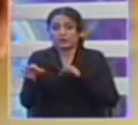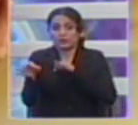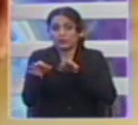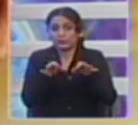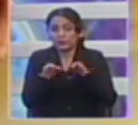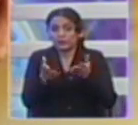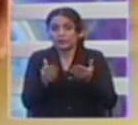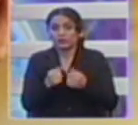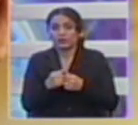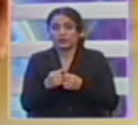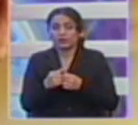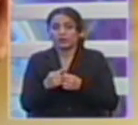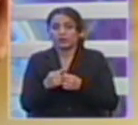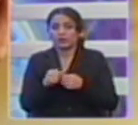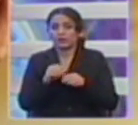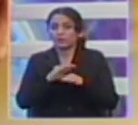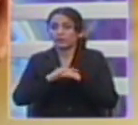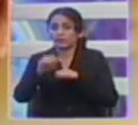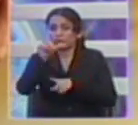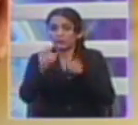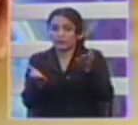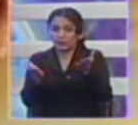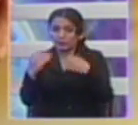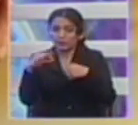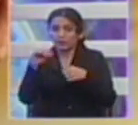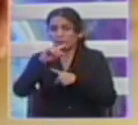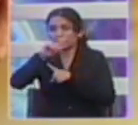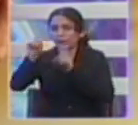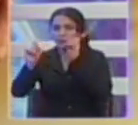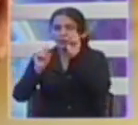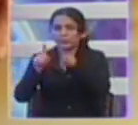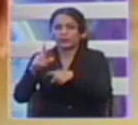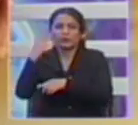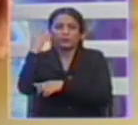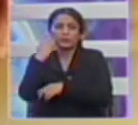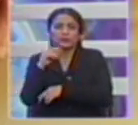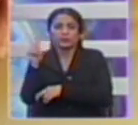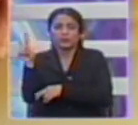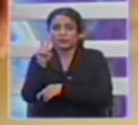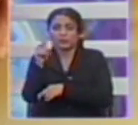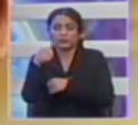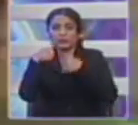la consulta popular de los paraísos fiscales será el 22 de diciembre.